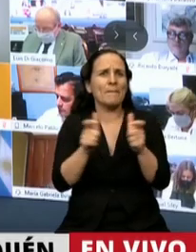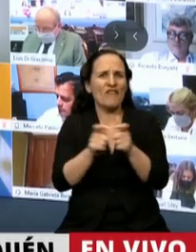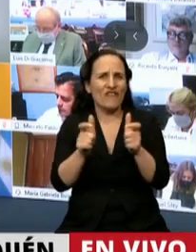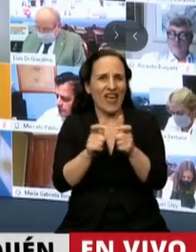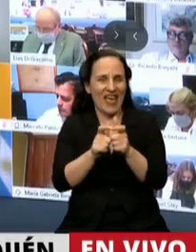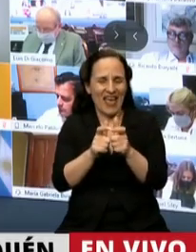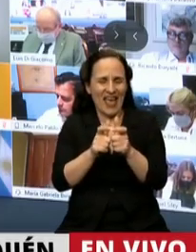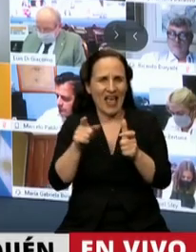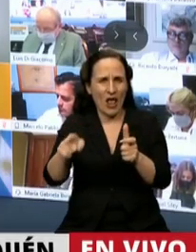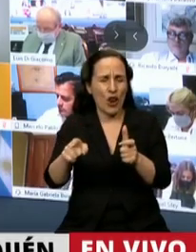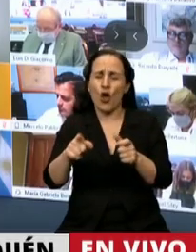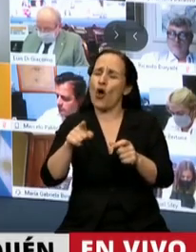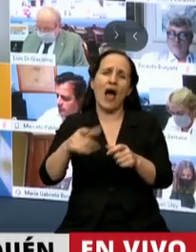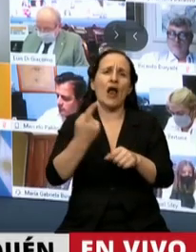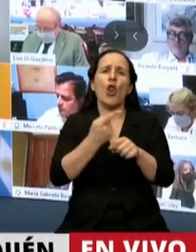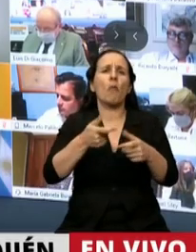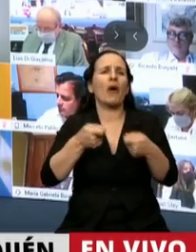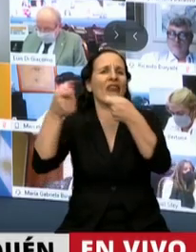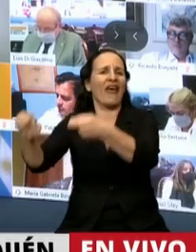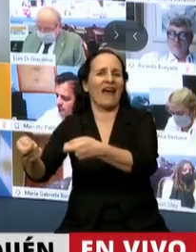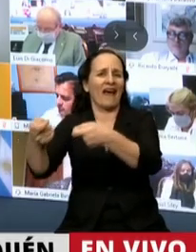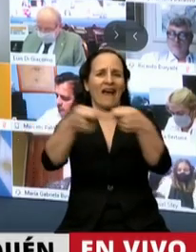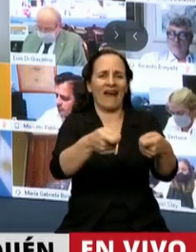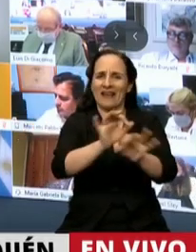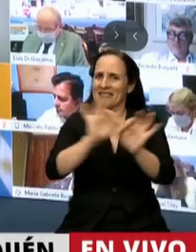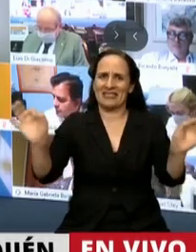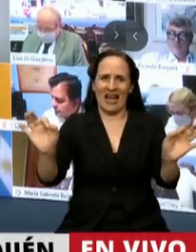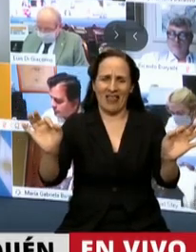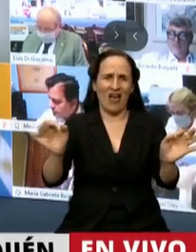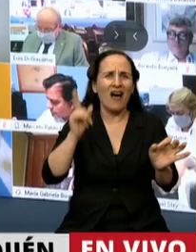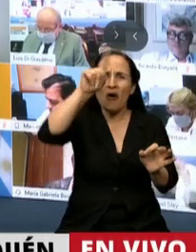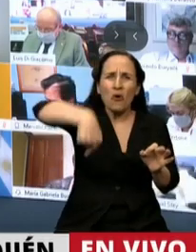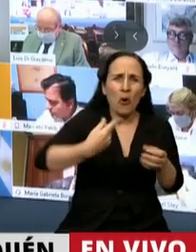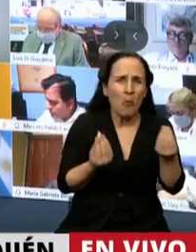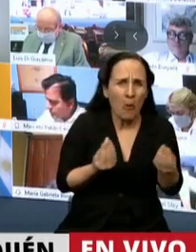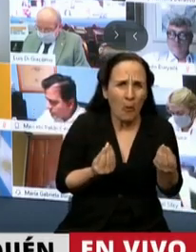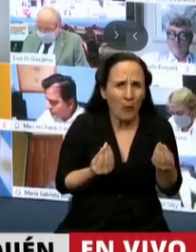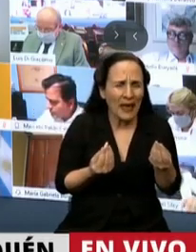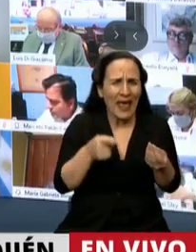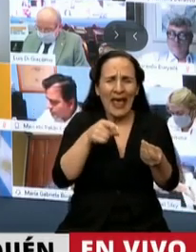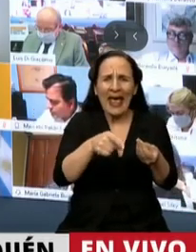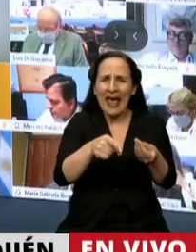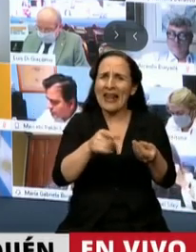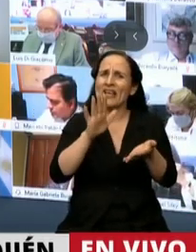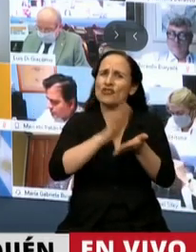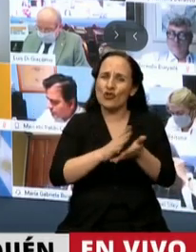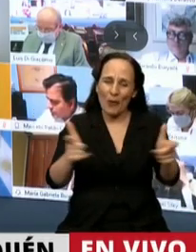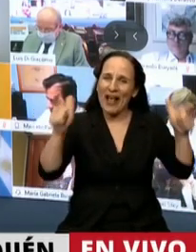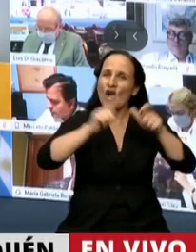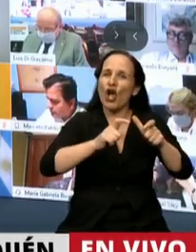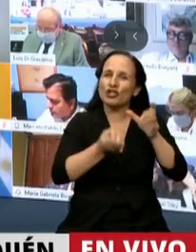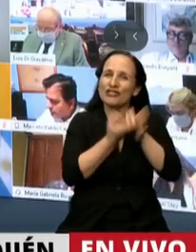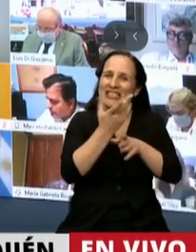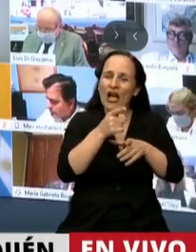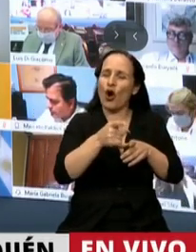crédito fiscal al hacerlo intransferible, ni tampoco las razones que originaron la supresión del Consejo